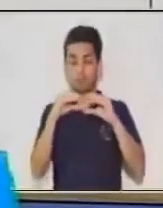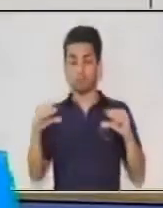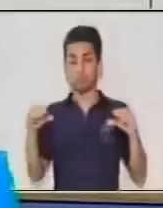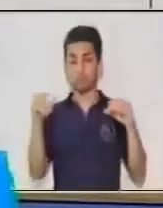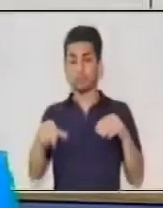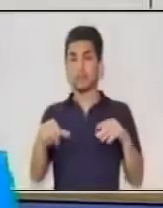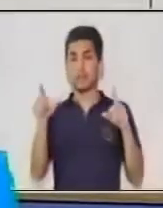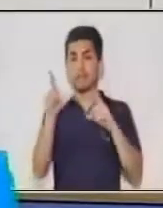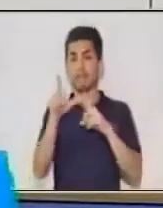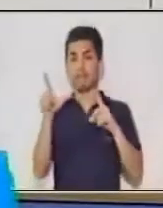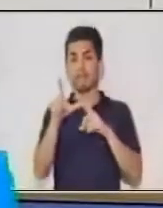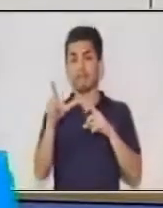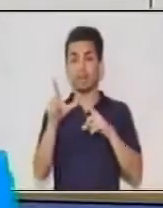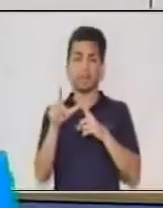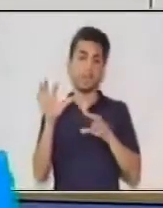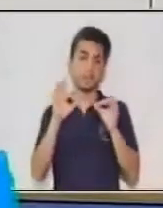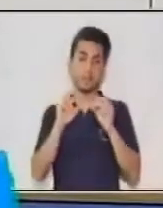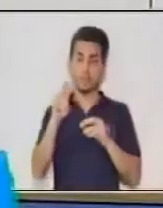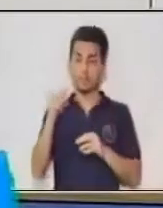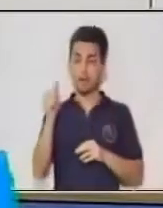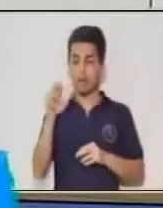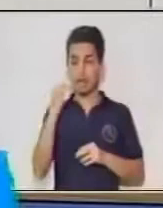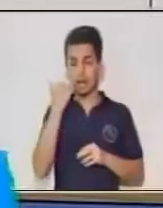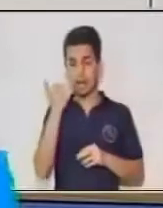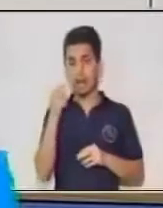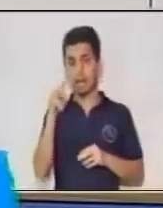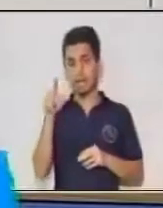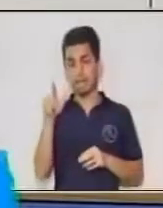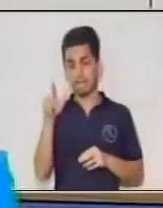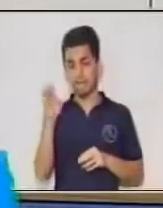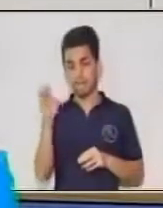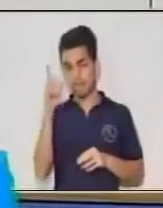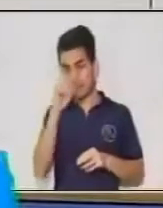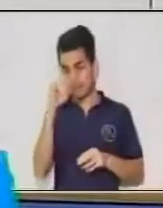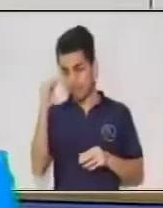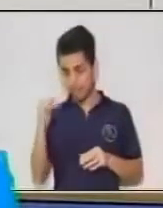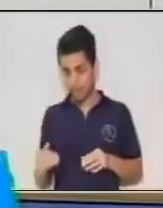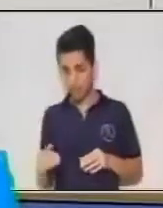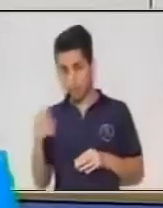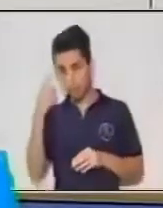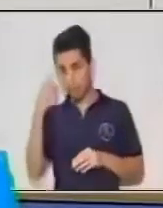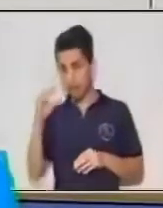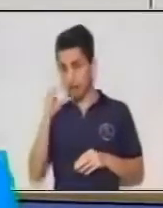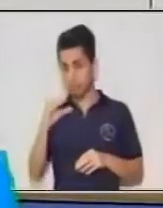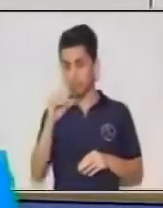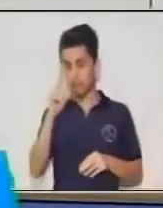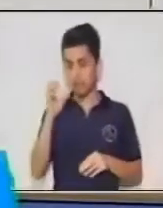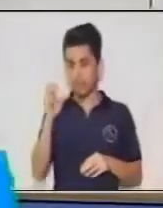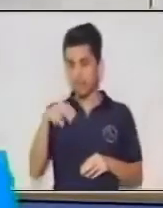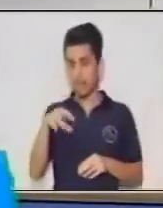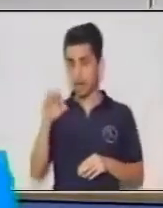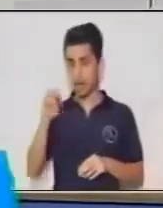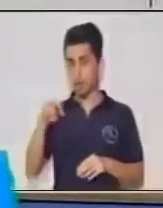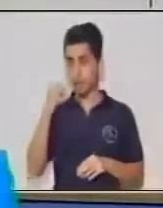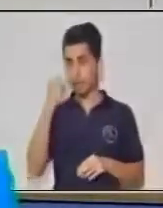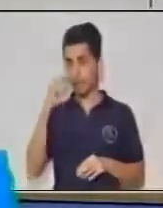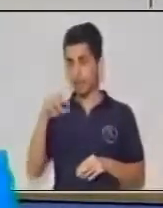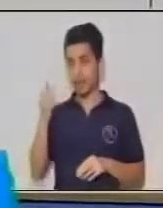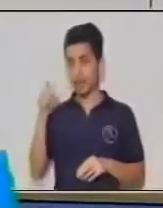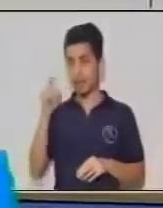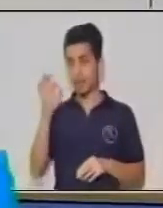o expresiones algebraicas, perdón, o variables abajo, en el denominador. Entonces, vamos a trazar.